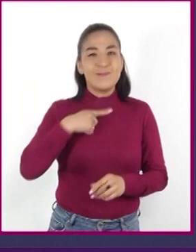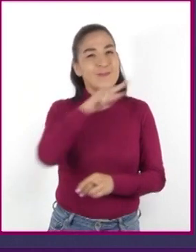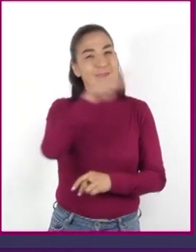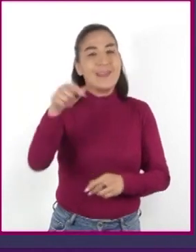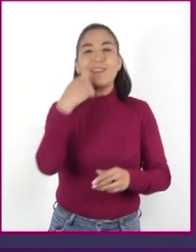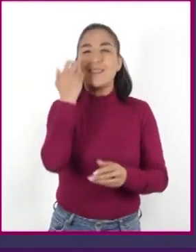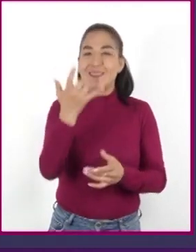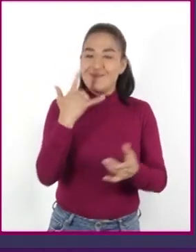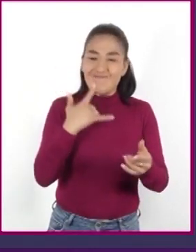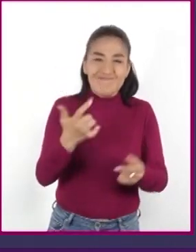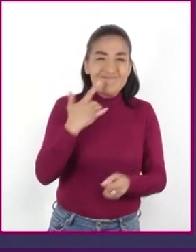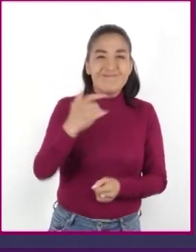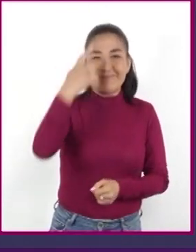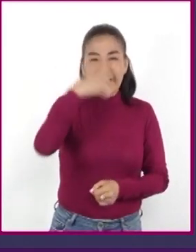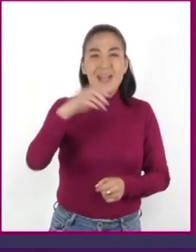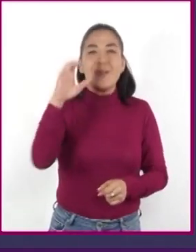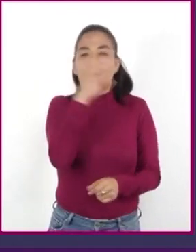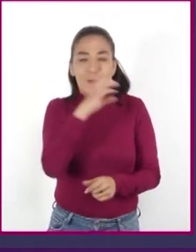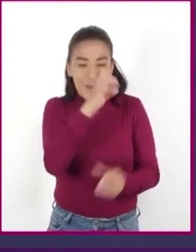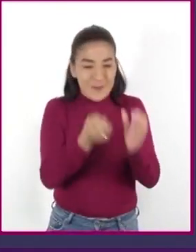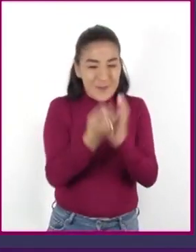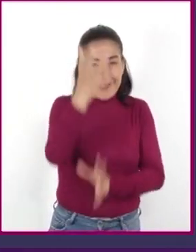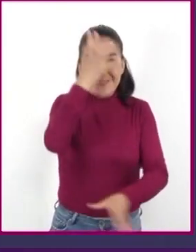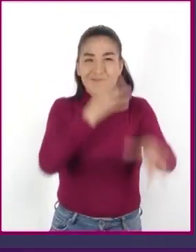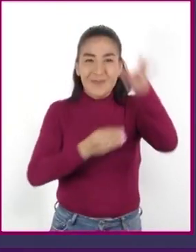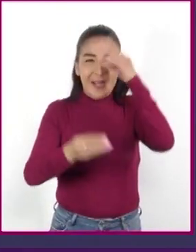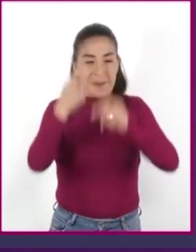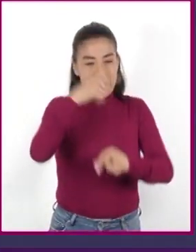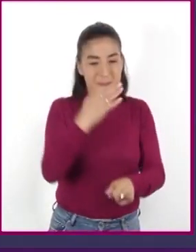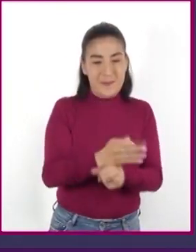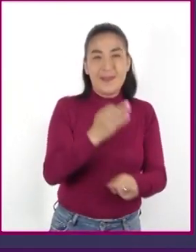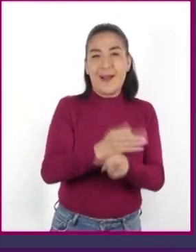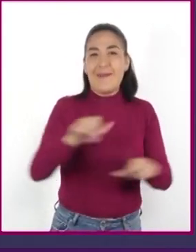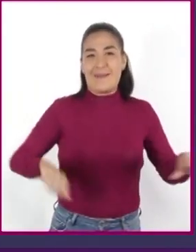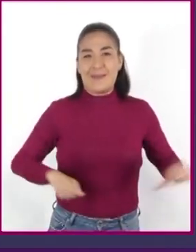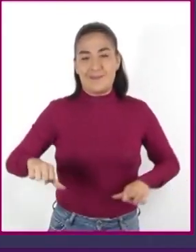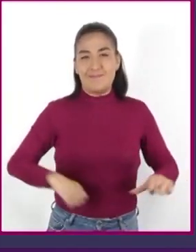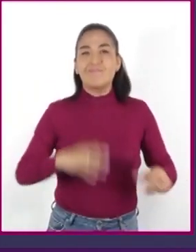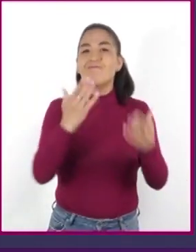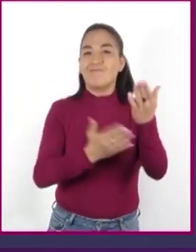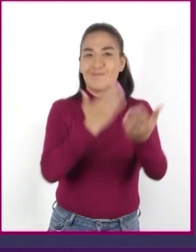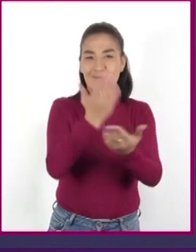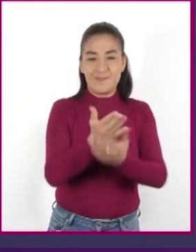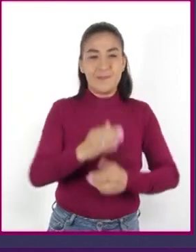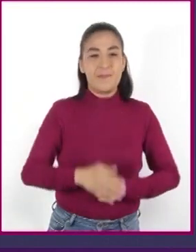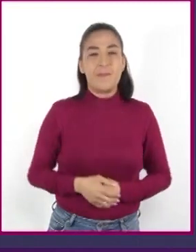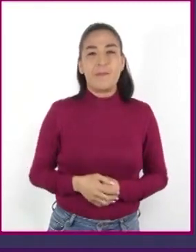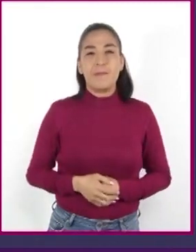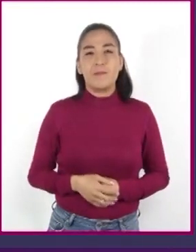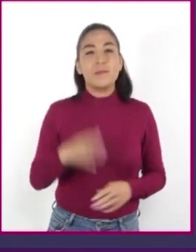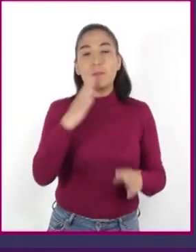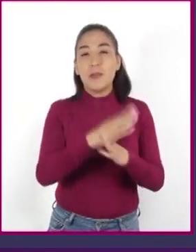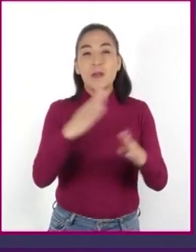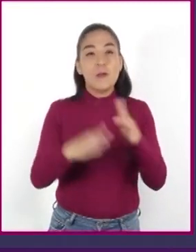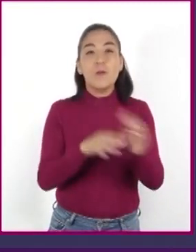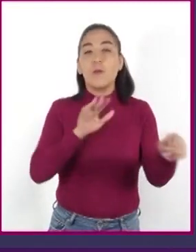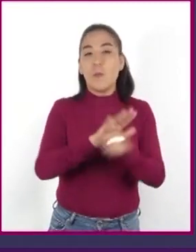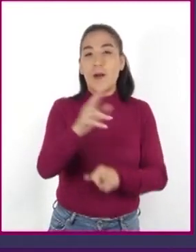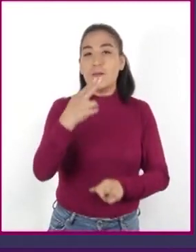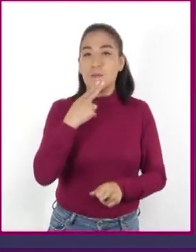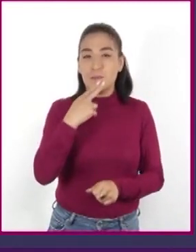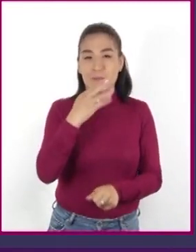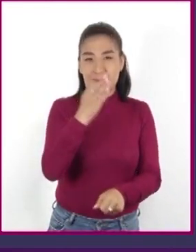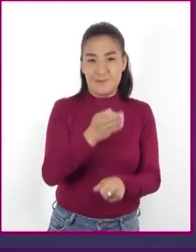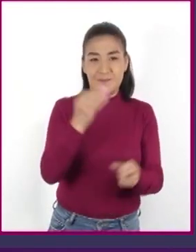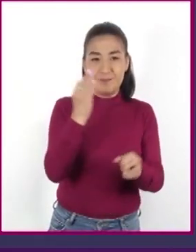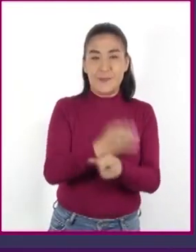aprender, curiosidad y creatividad para llevar a cabo las actividades propuestas. Los materiales que van a utilizar en esta sesión